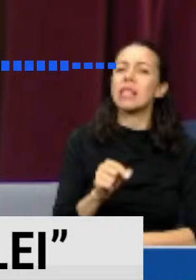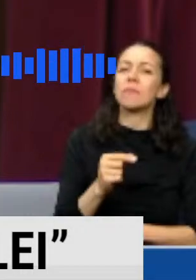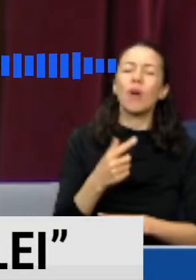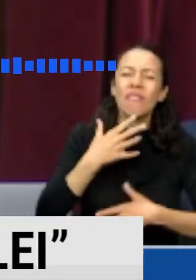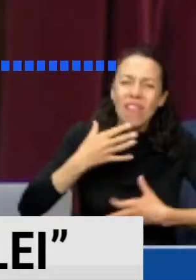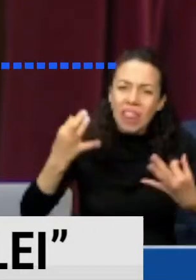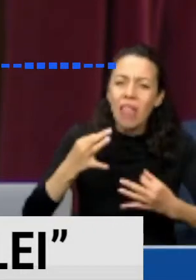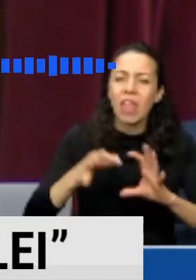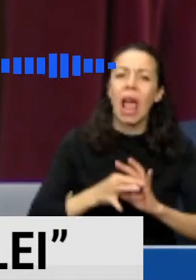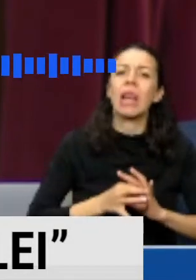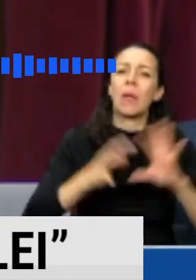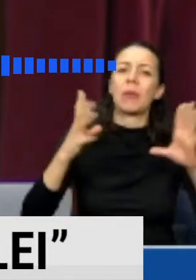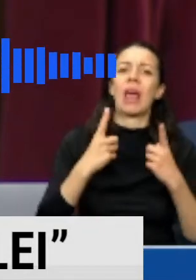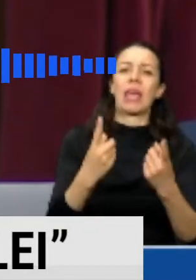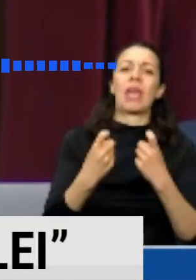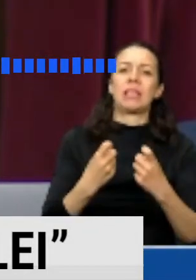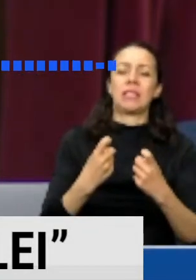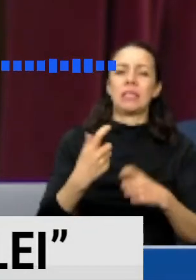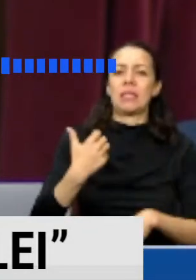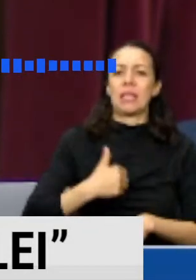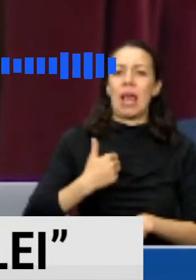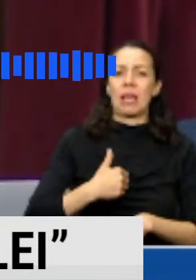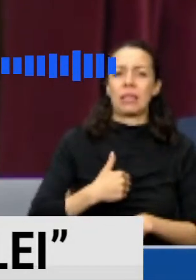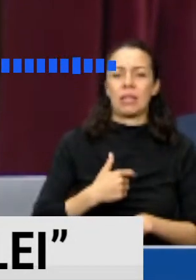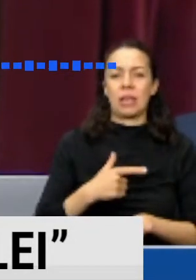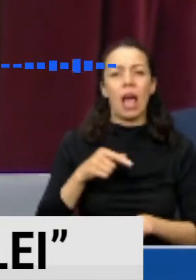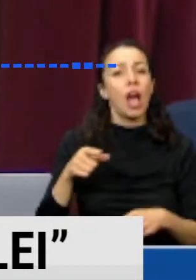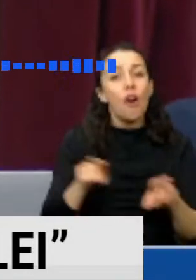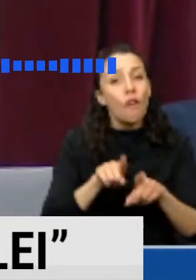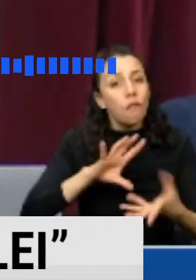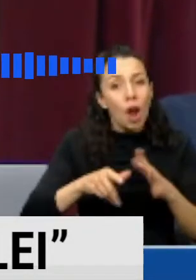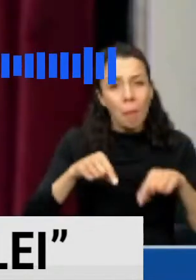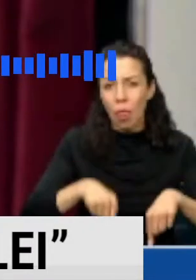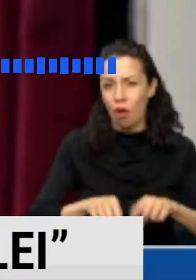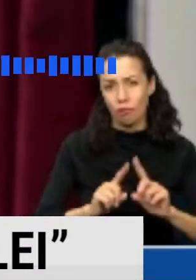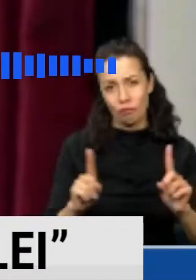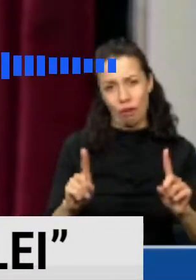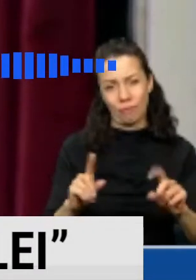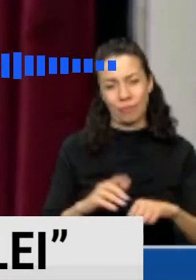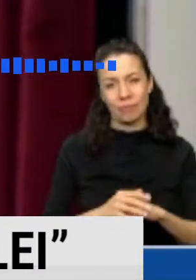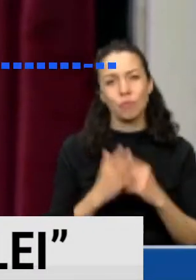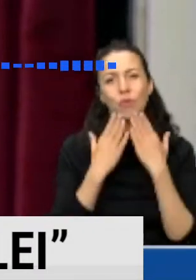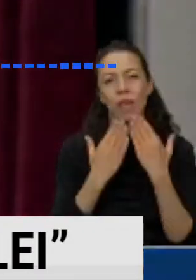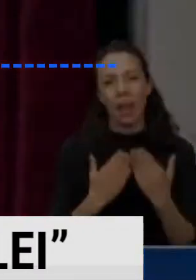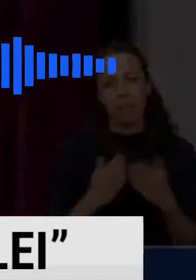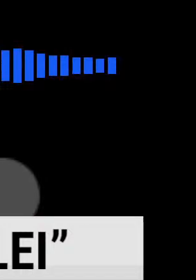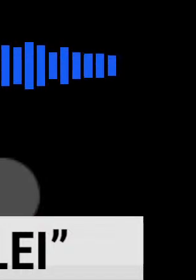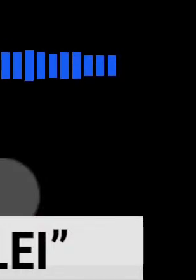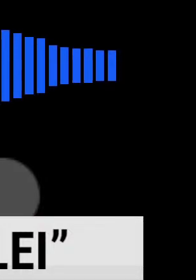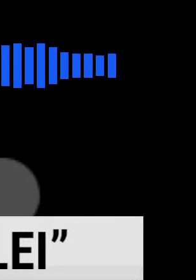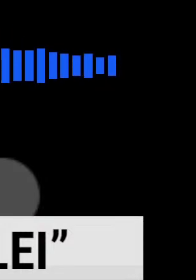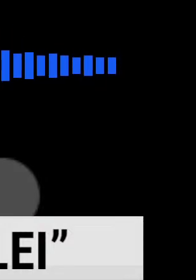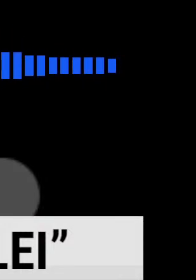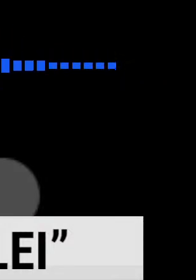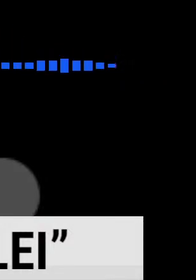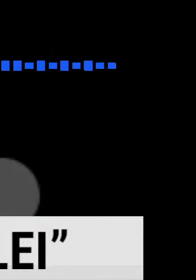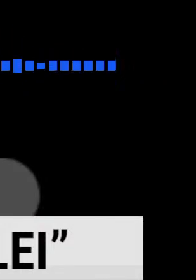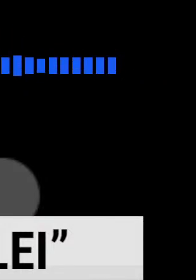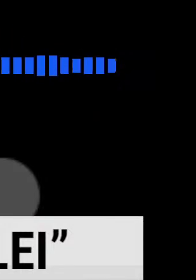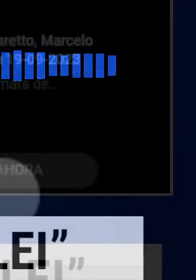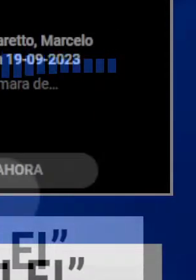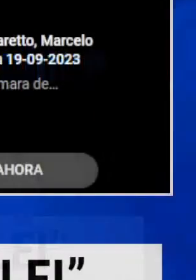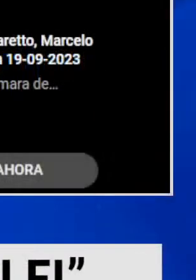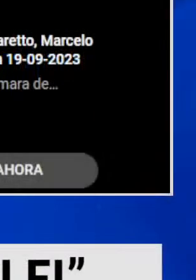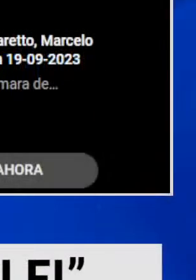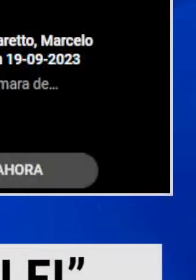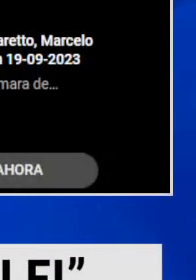de la sociedad argentina. Nosotros, y estoy convencido de esto, si así ocurriera y si esto pasa así, a mí no me cabe duda de que